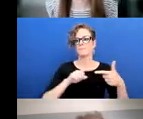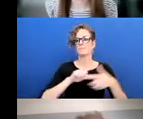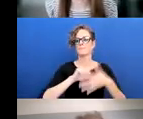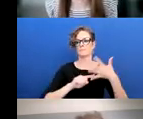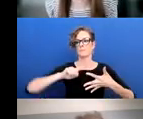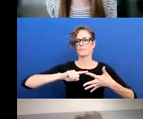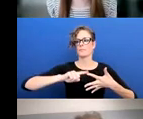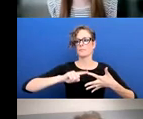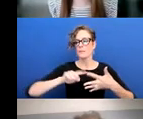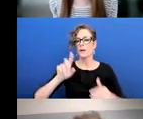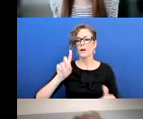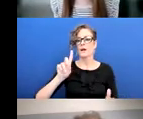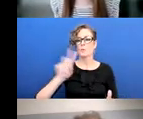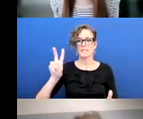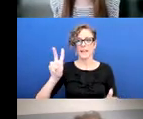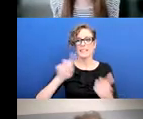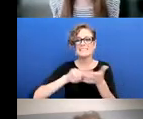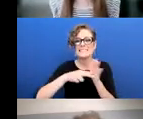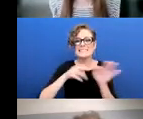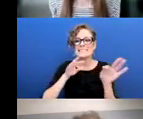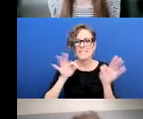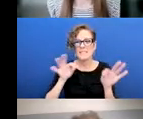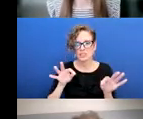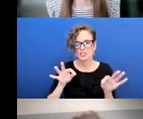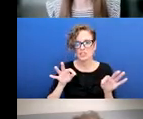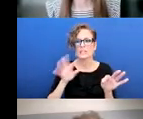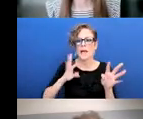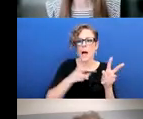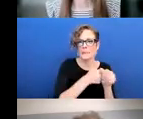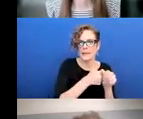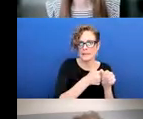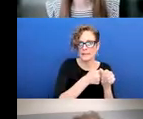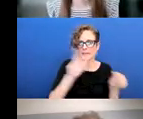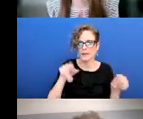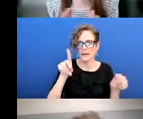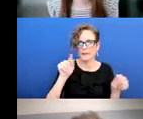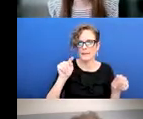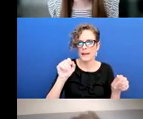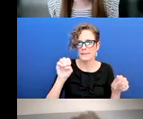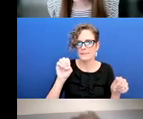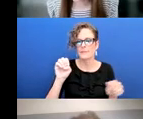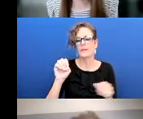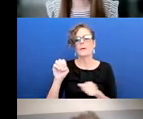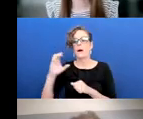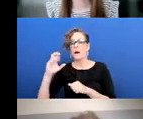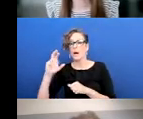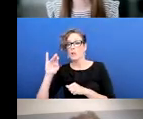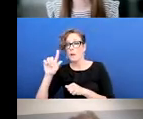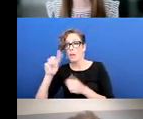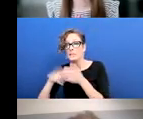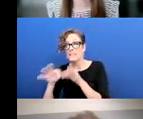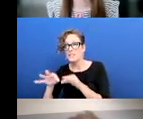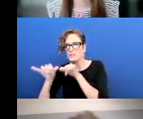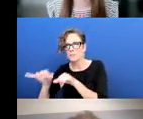También actualiza la definición de la violencia doméstica y su categoría